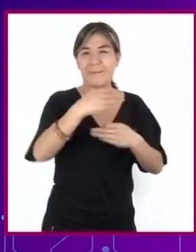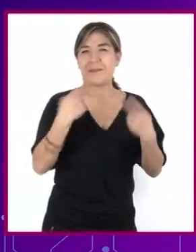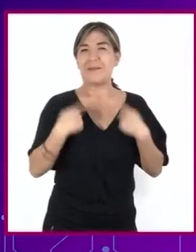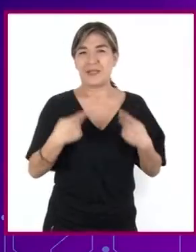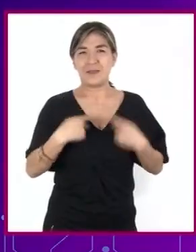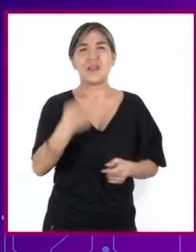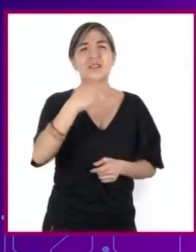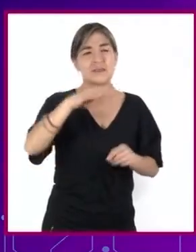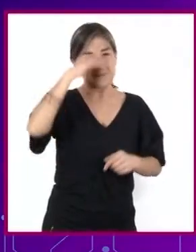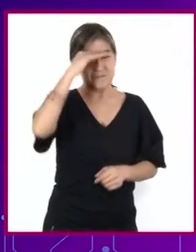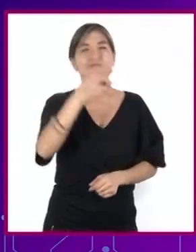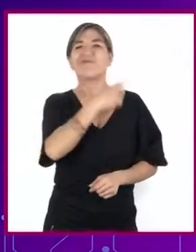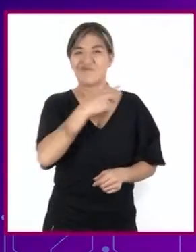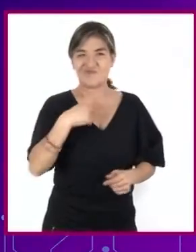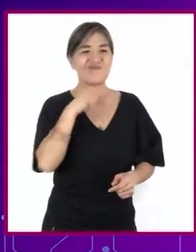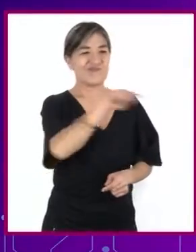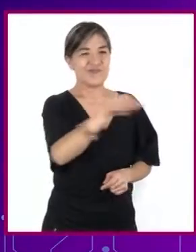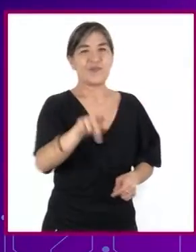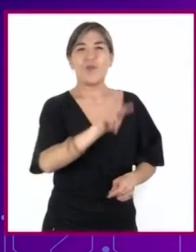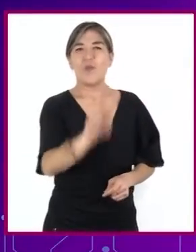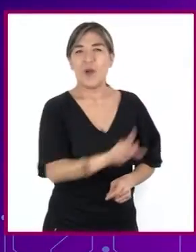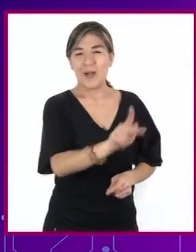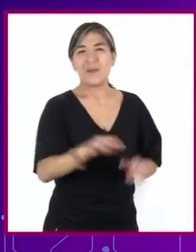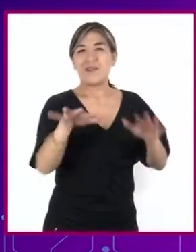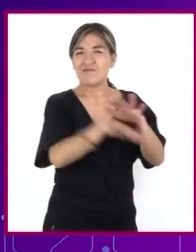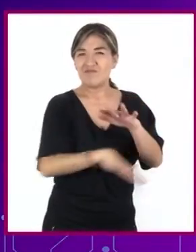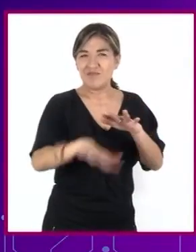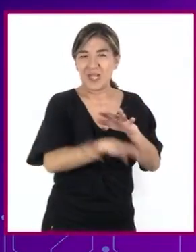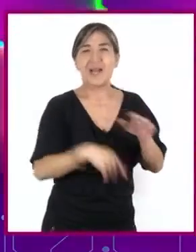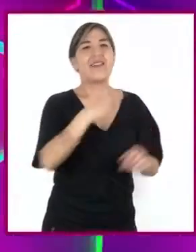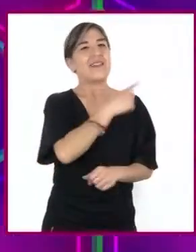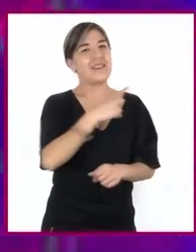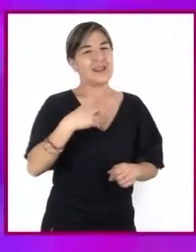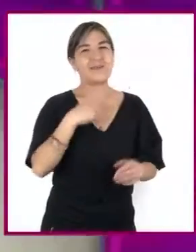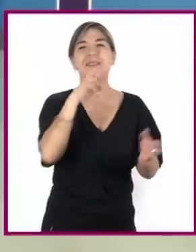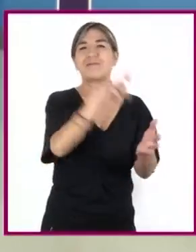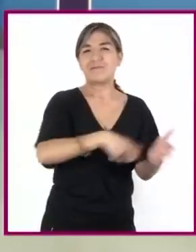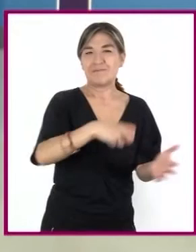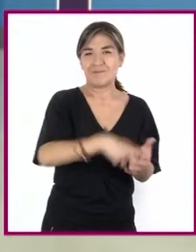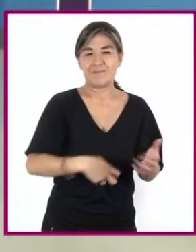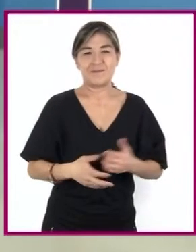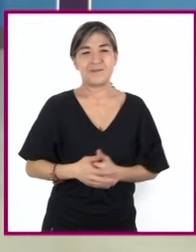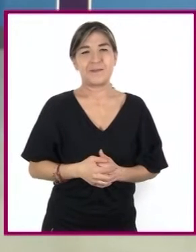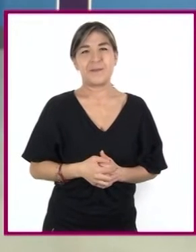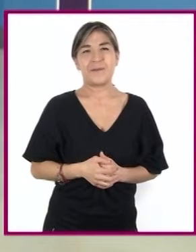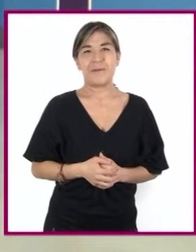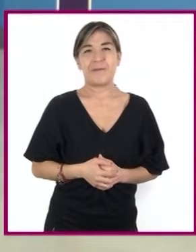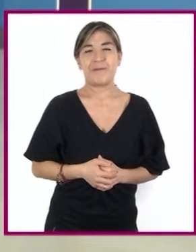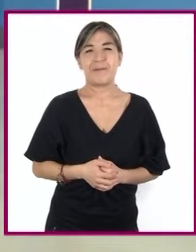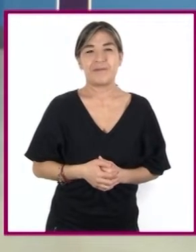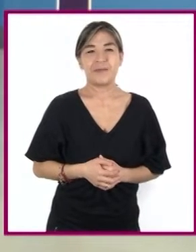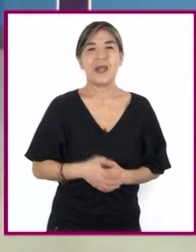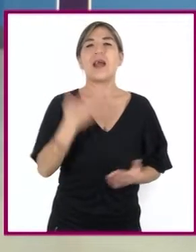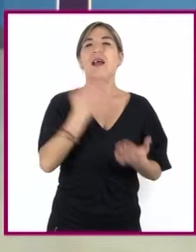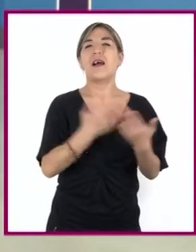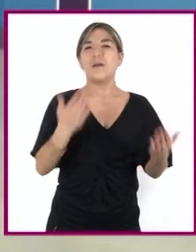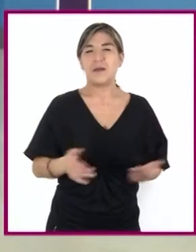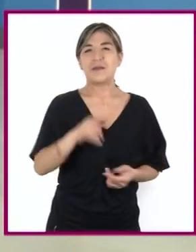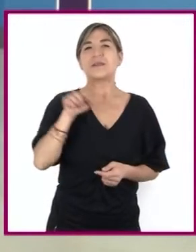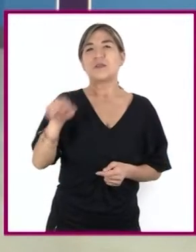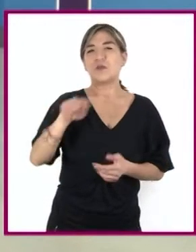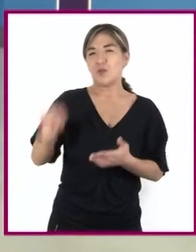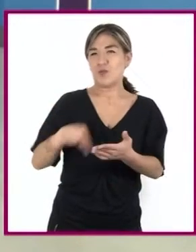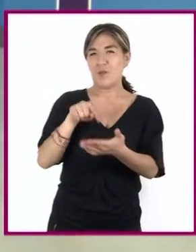convencidos de que debían educar a esos pueblos, a los cuales consideraban inferiores. Ahora, centrémonos en